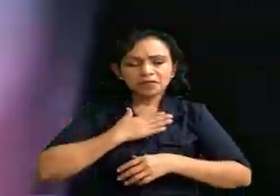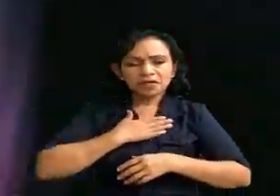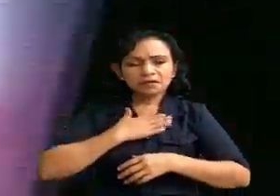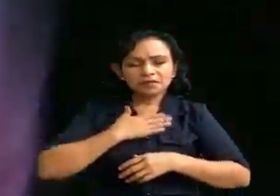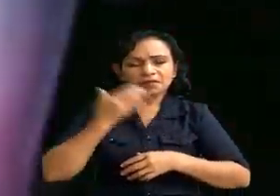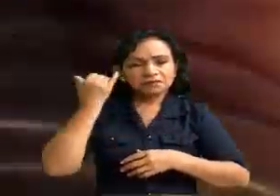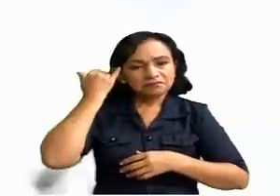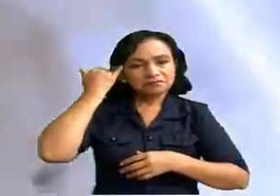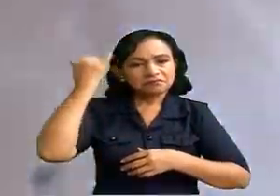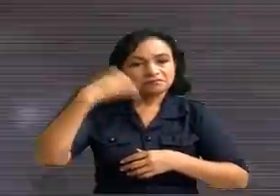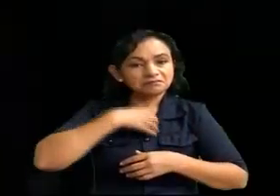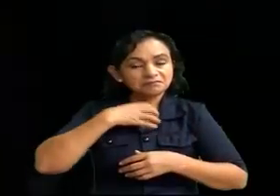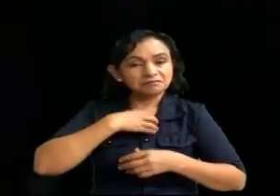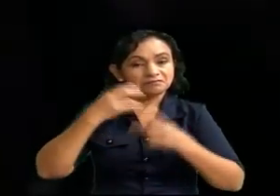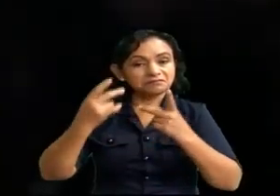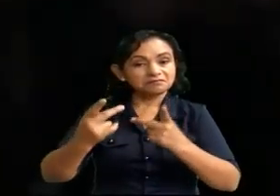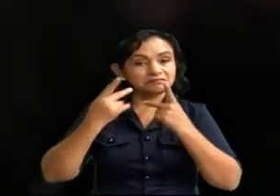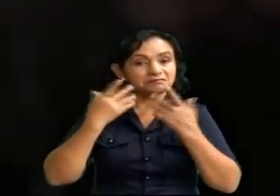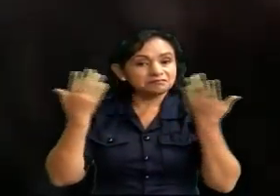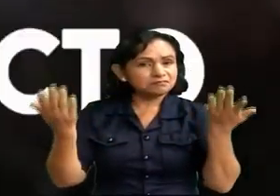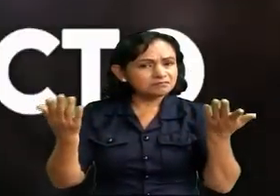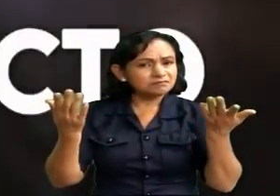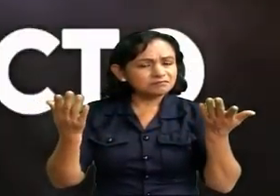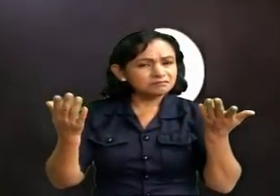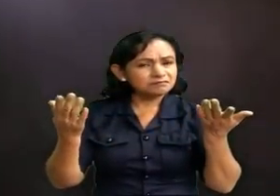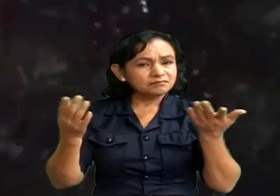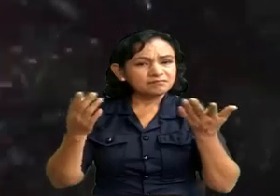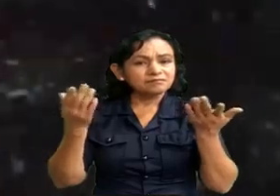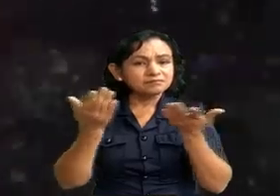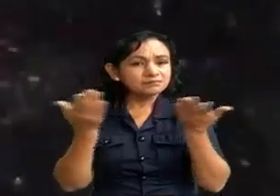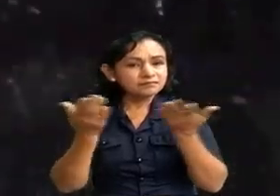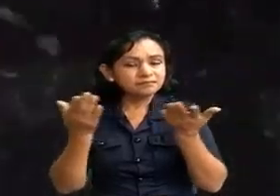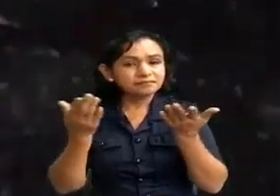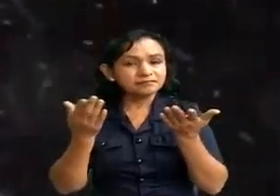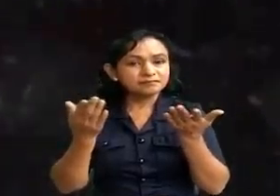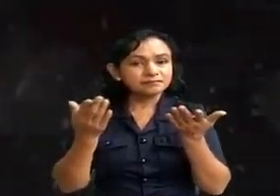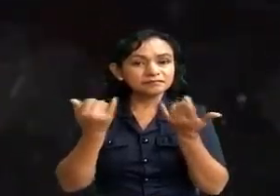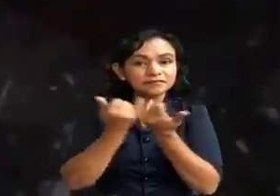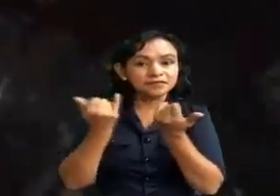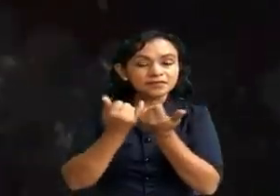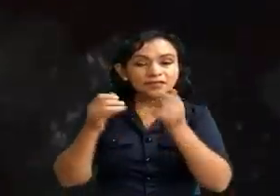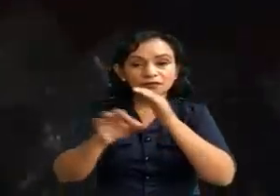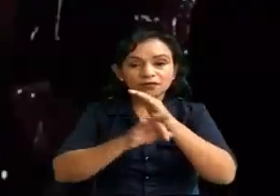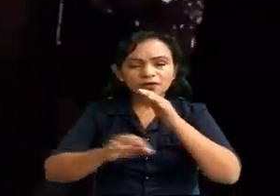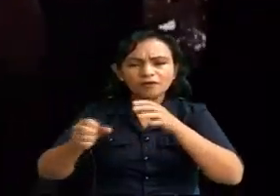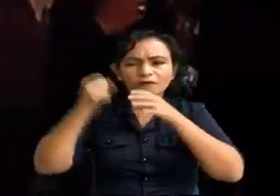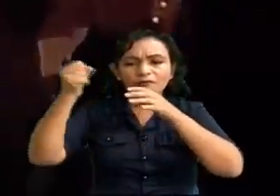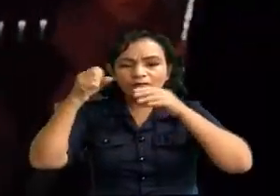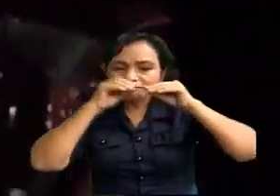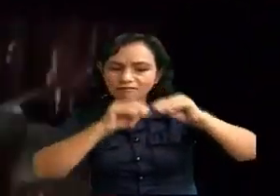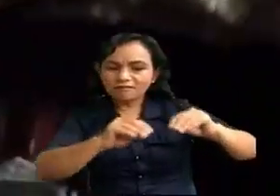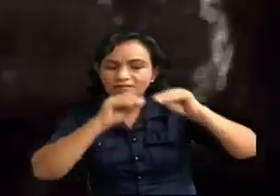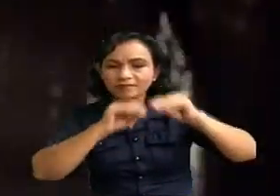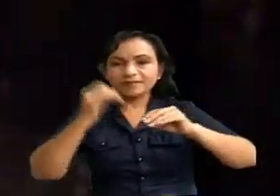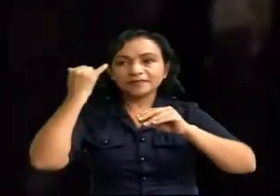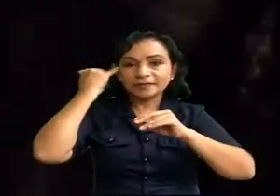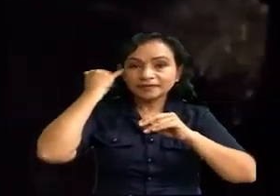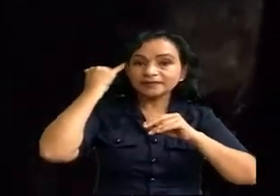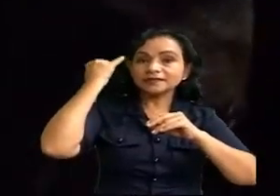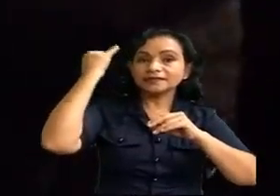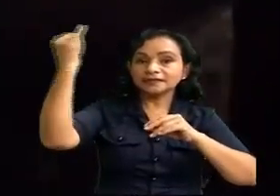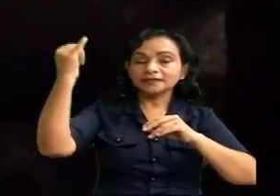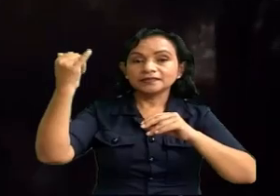común. Ahora, el sentido común es producto del baño de la filosofía dominante y de la ideología